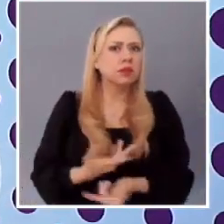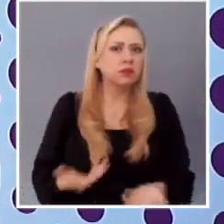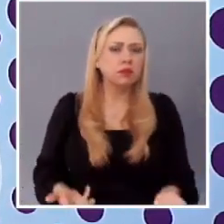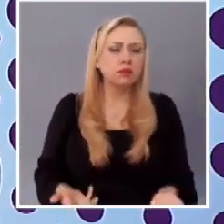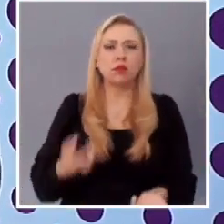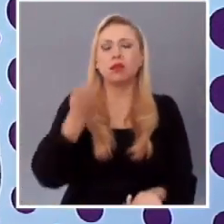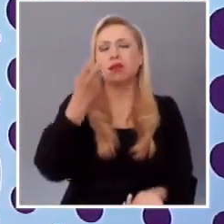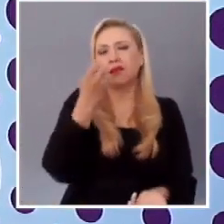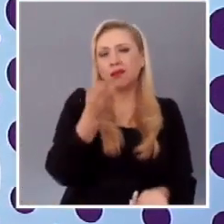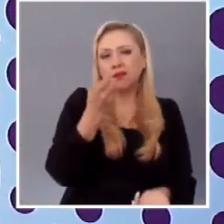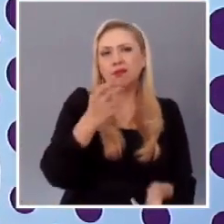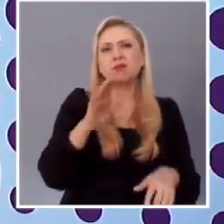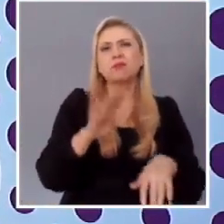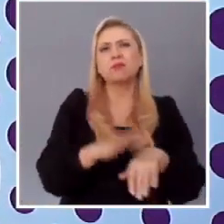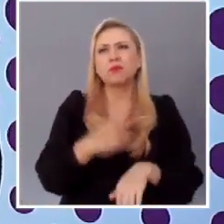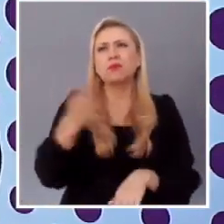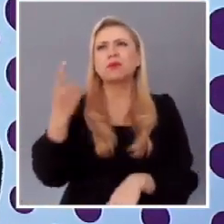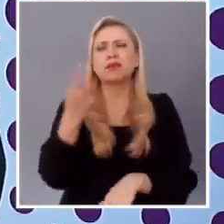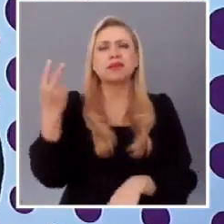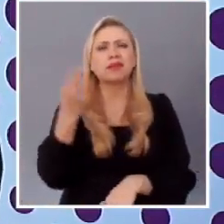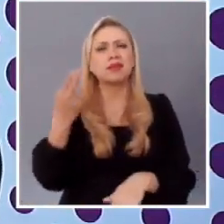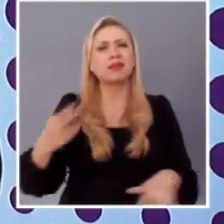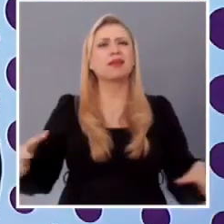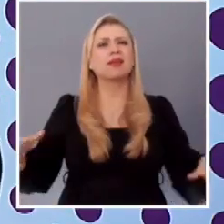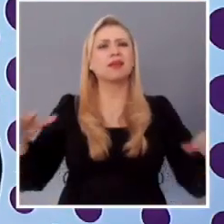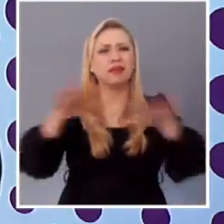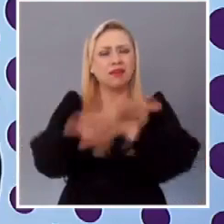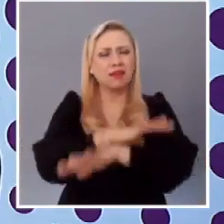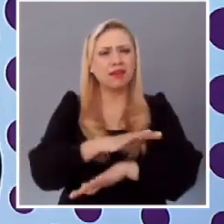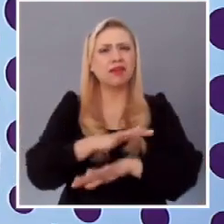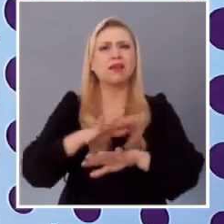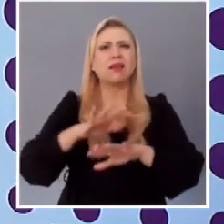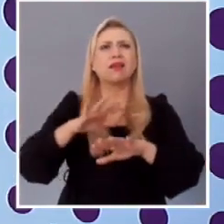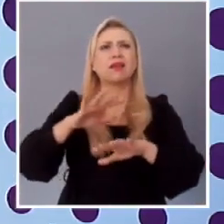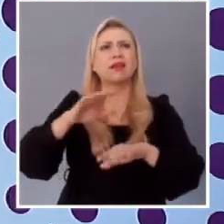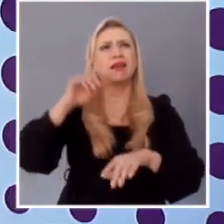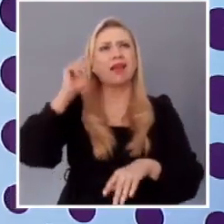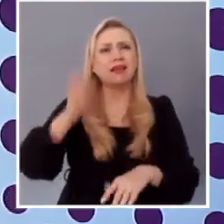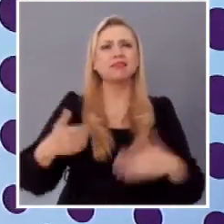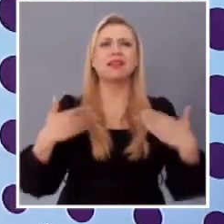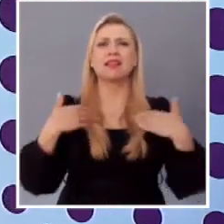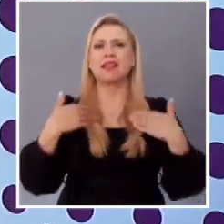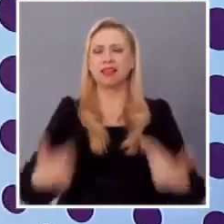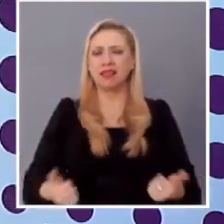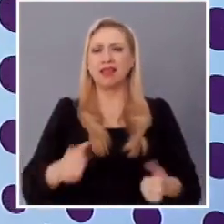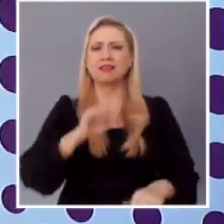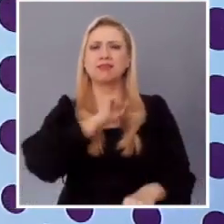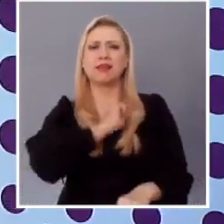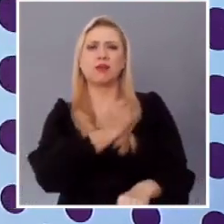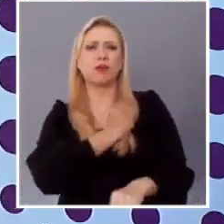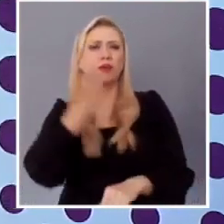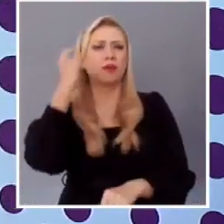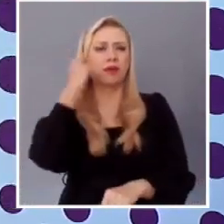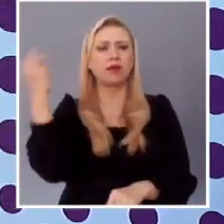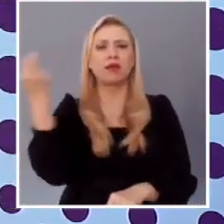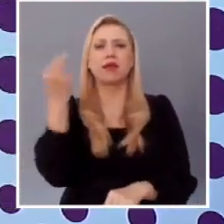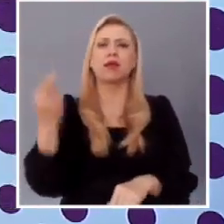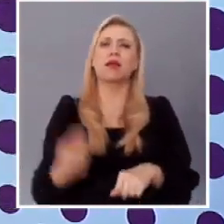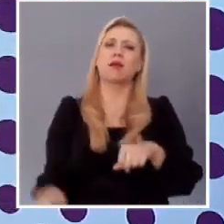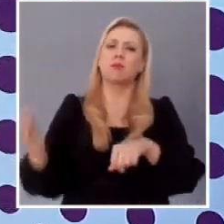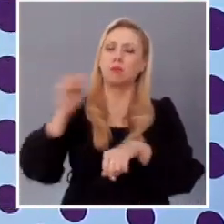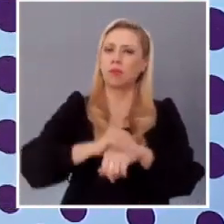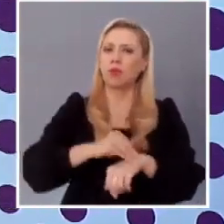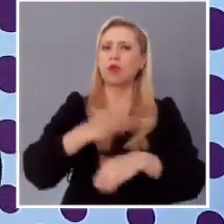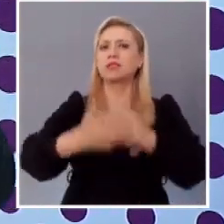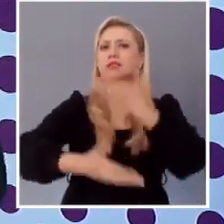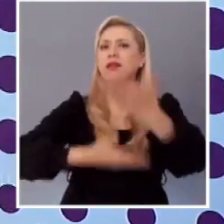es necesario cambiar la forma de entender la salud mental y de implementar los servicios, ¿no? Se trata de que los